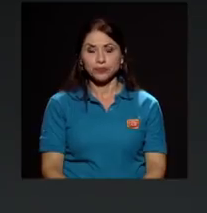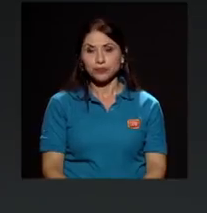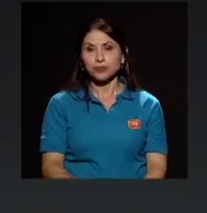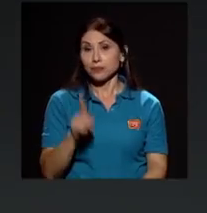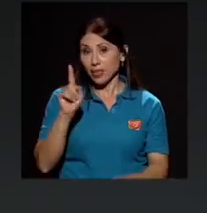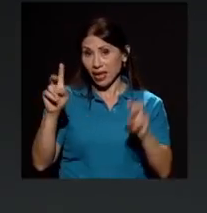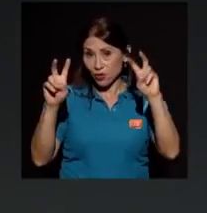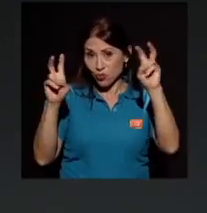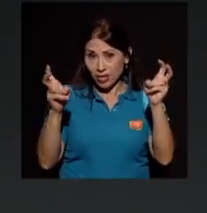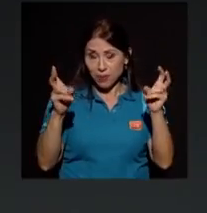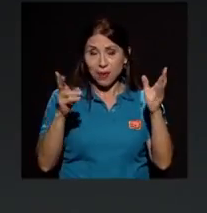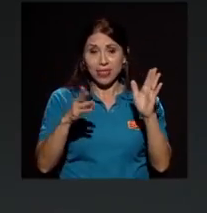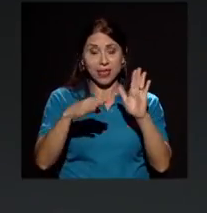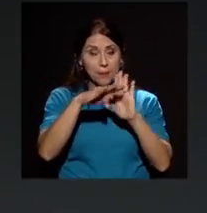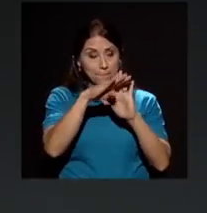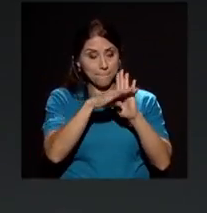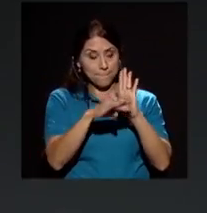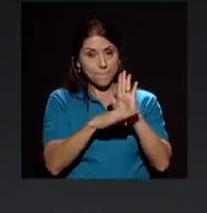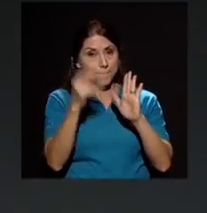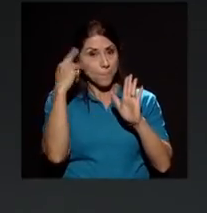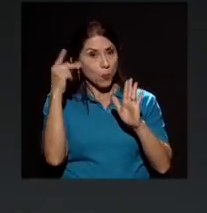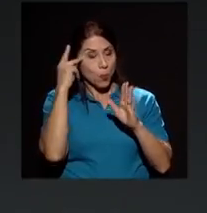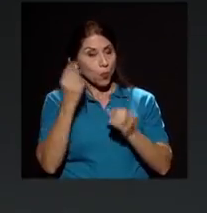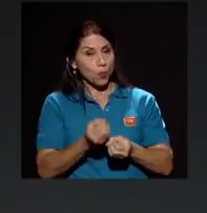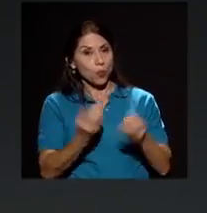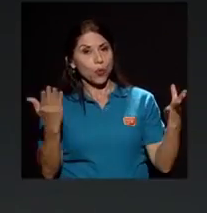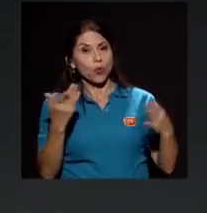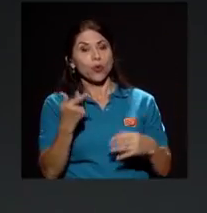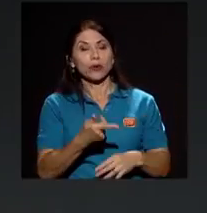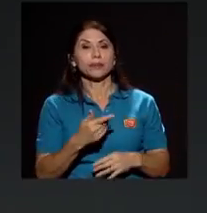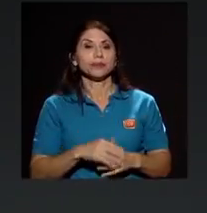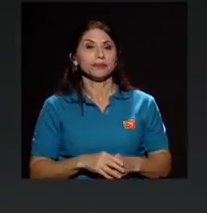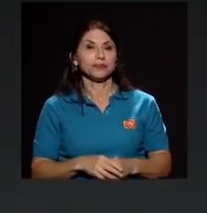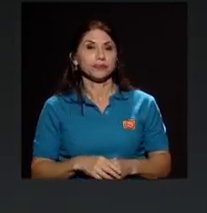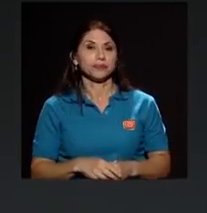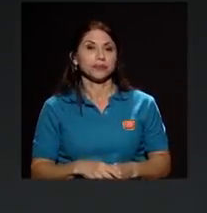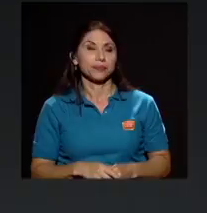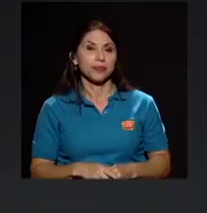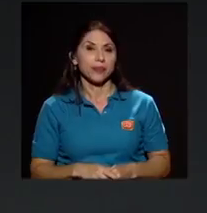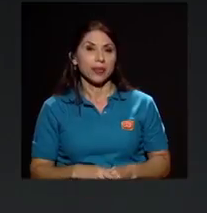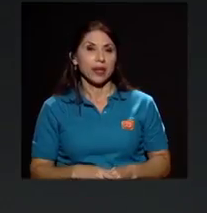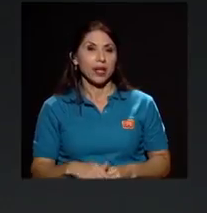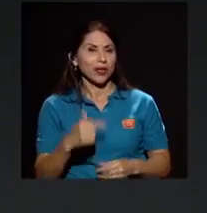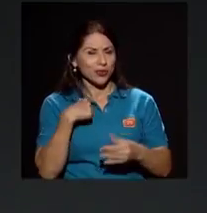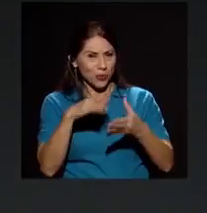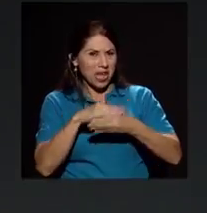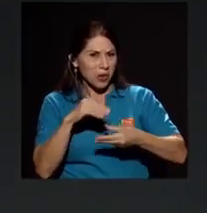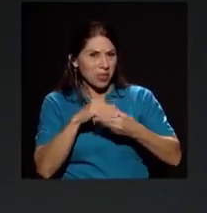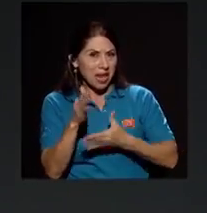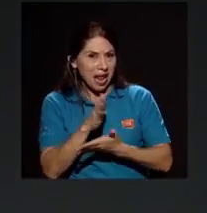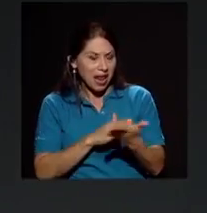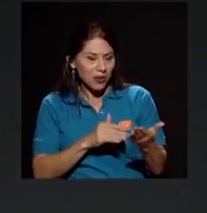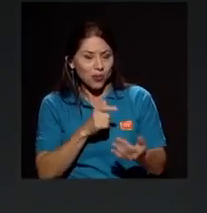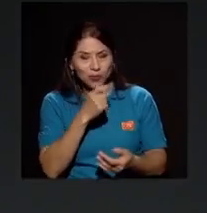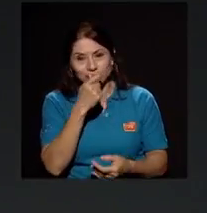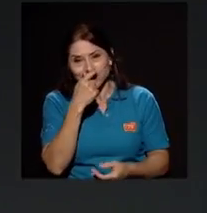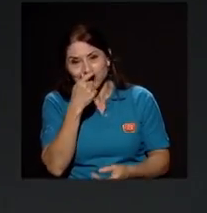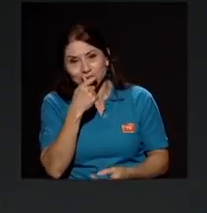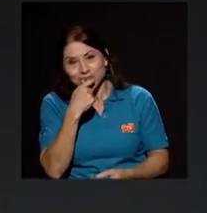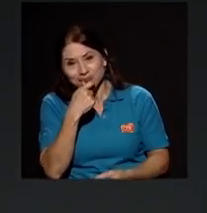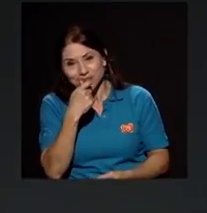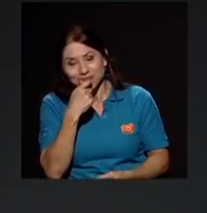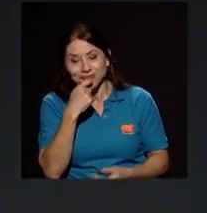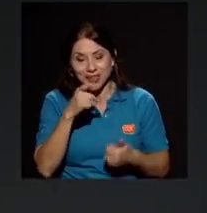donde carne nos queda como minuto y medio voy a contar brevemente una favorita pedro y pablo